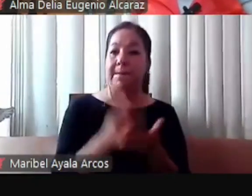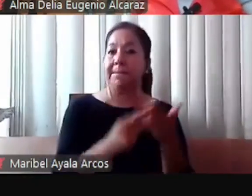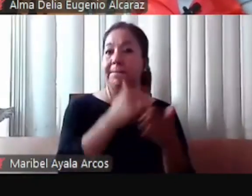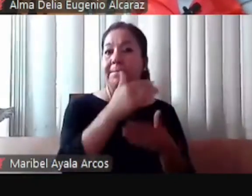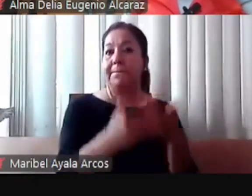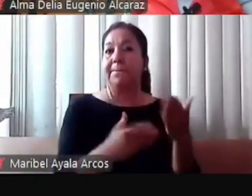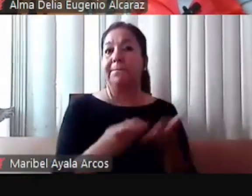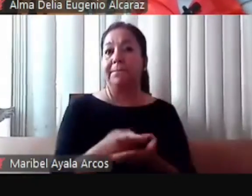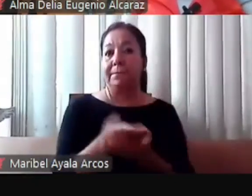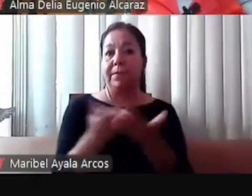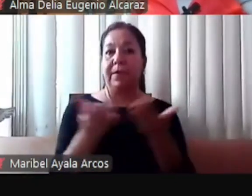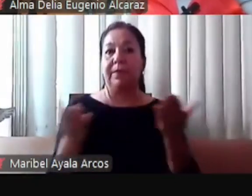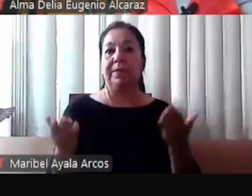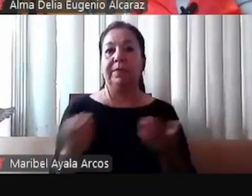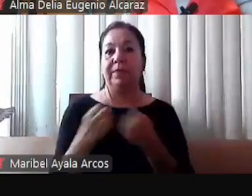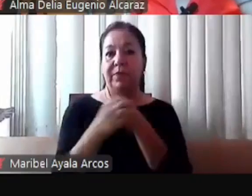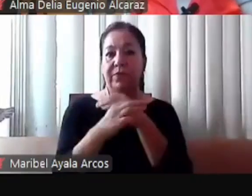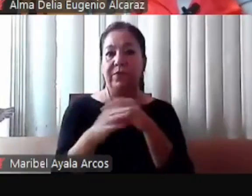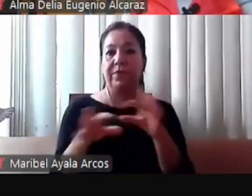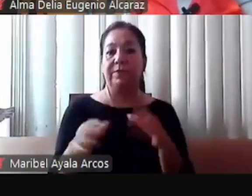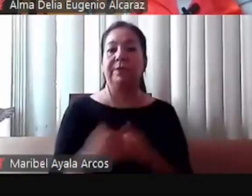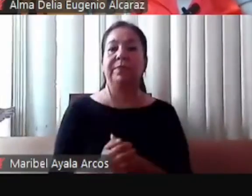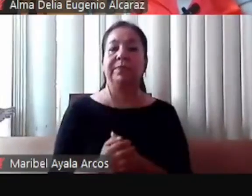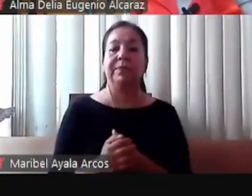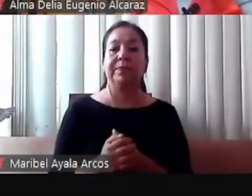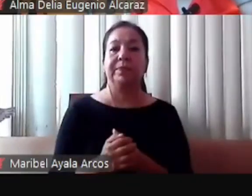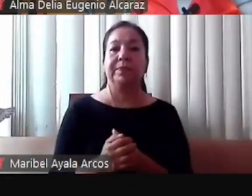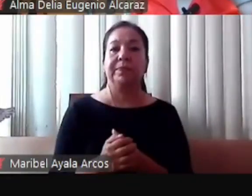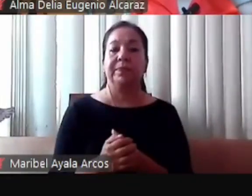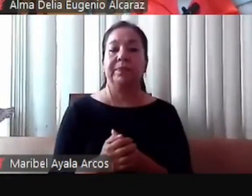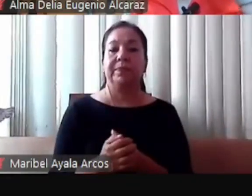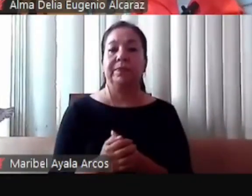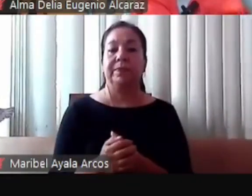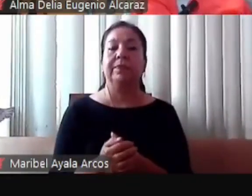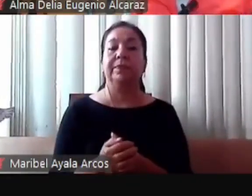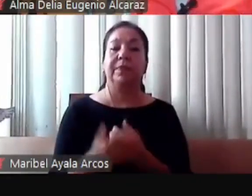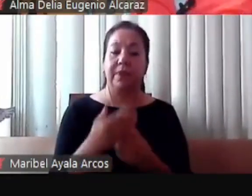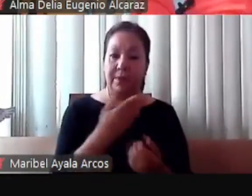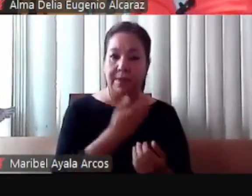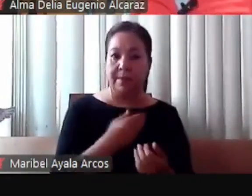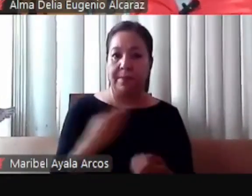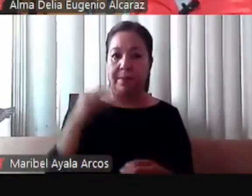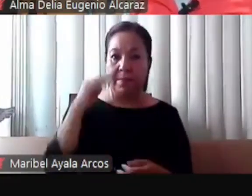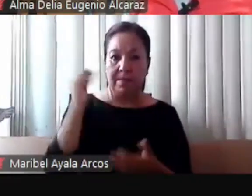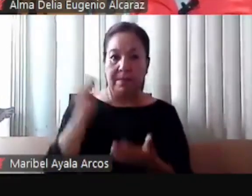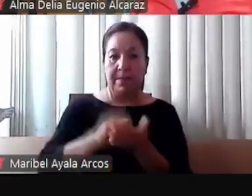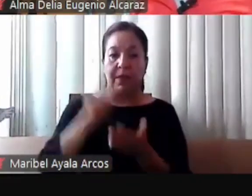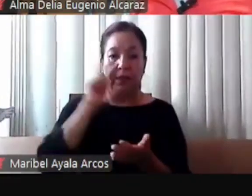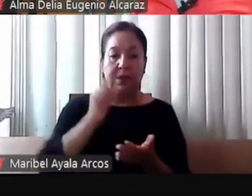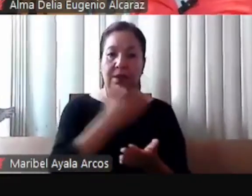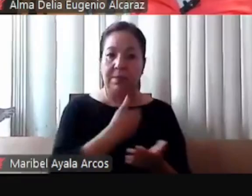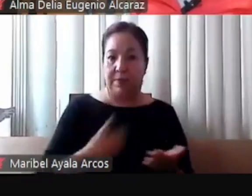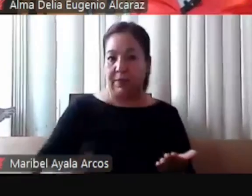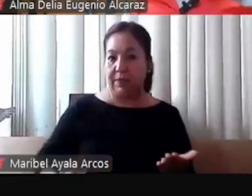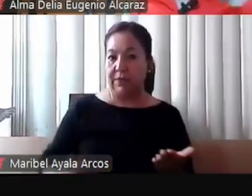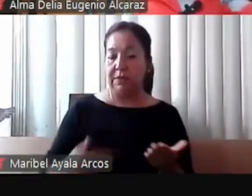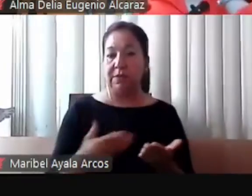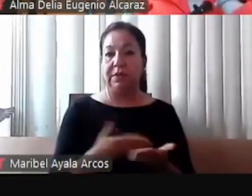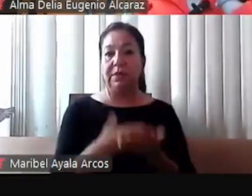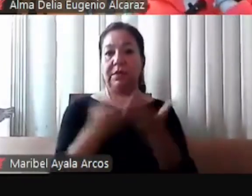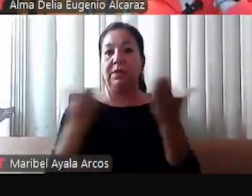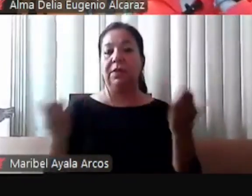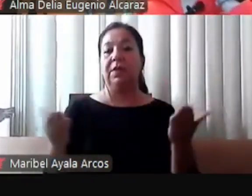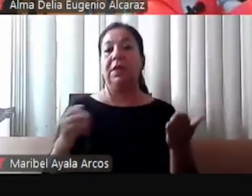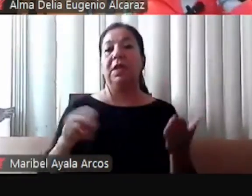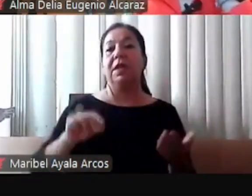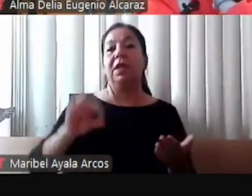del proyecto. Con su autorización, magistrada presidenta, doy cuenta con el proyecto de resolución que se dicta en el recurso de apelación